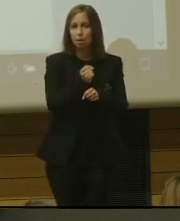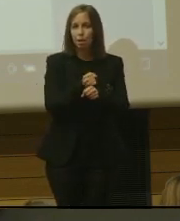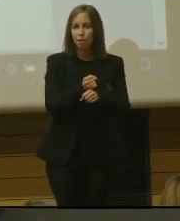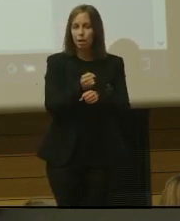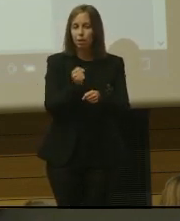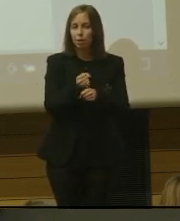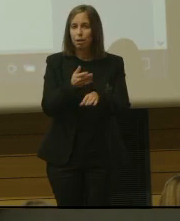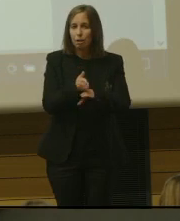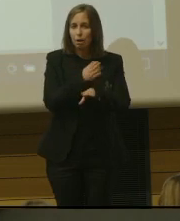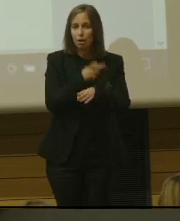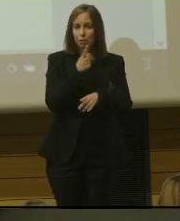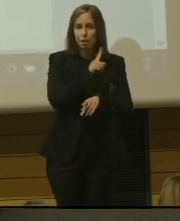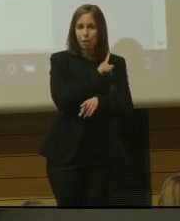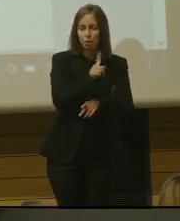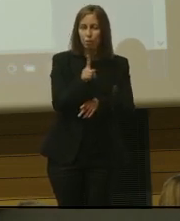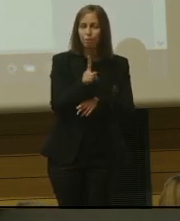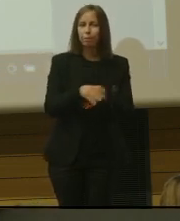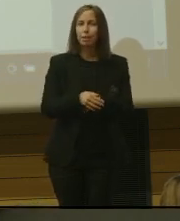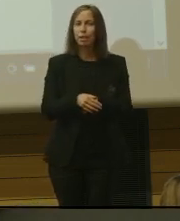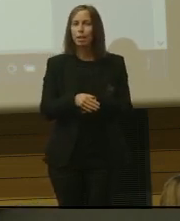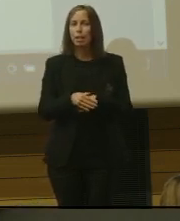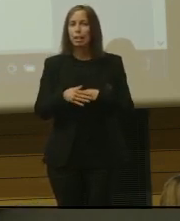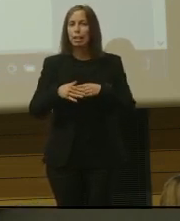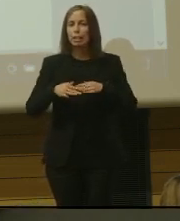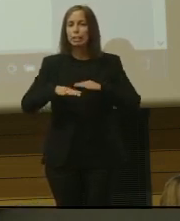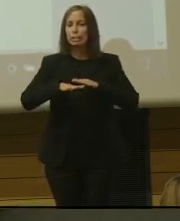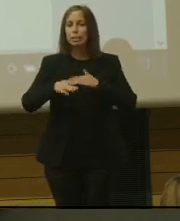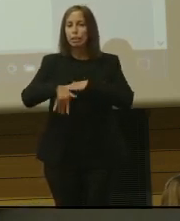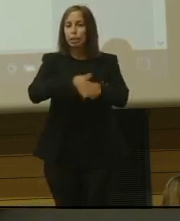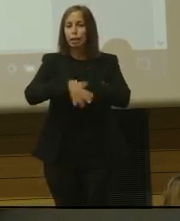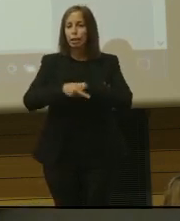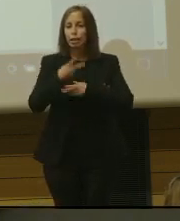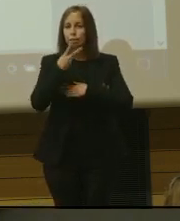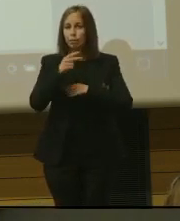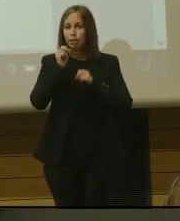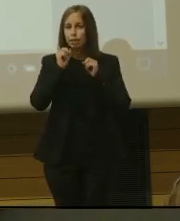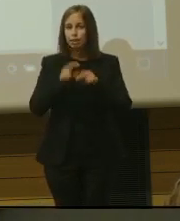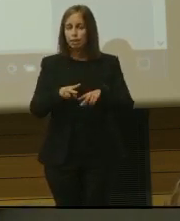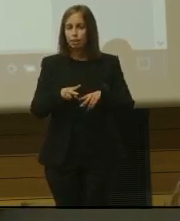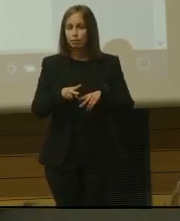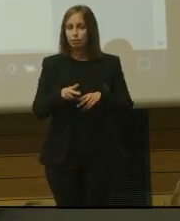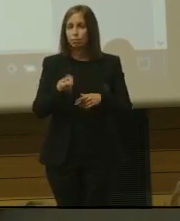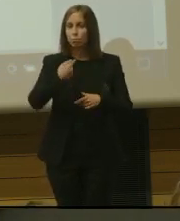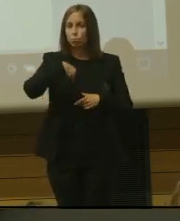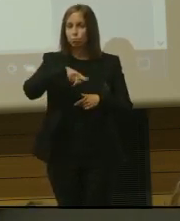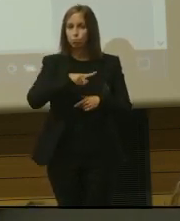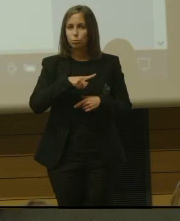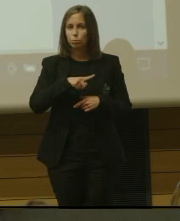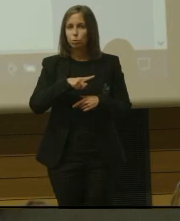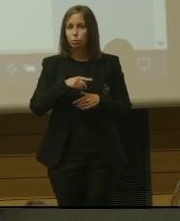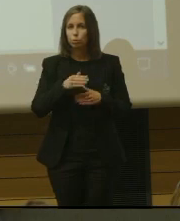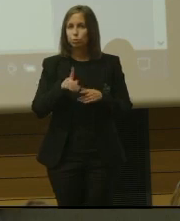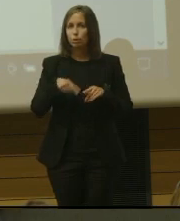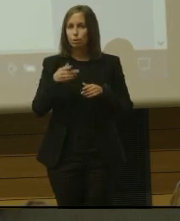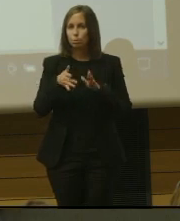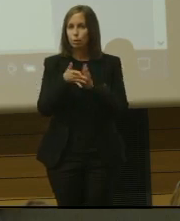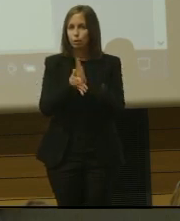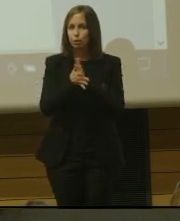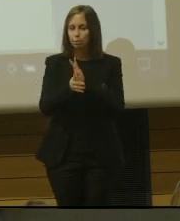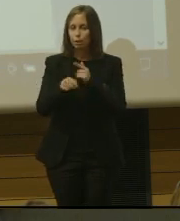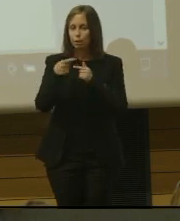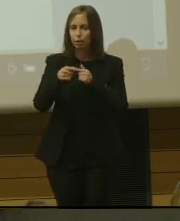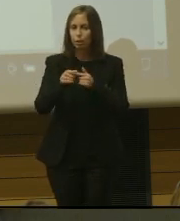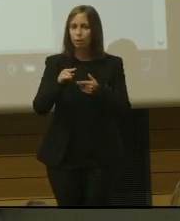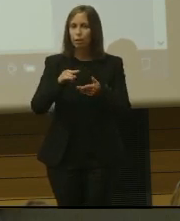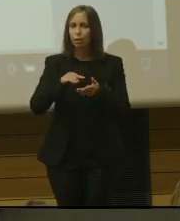entrar al trabajo, se acostumbra a estar en una terraza sin fumar, etcétera. Entonces va como nosotros concretamente, que me adelanto lo que voy a comentar, hacemos un programa de